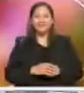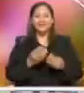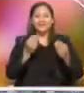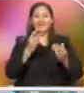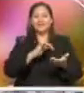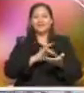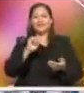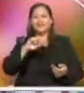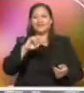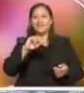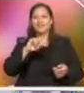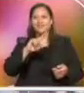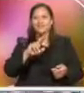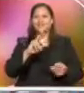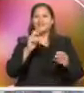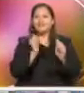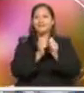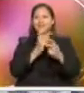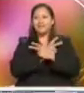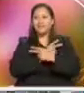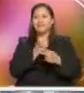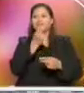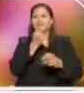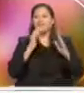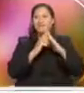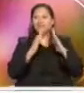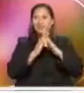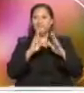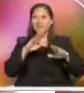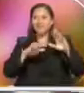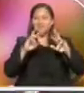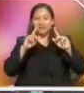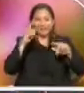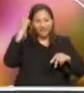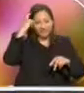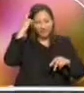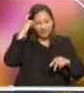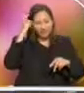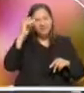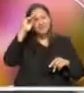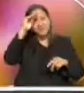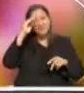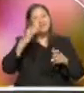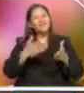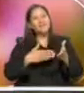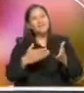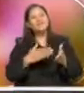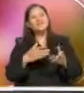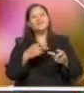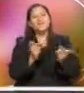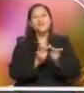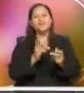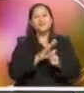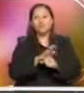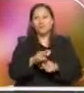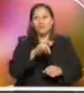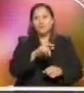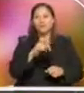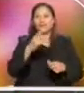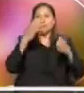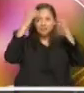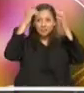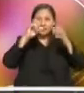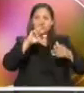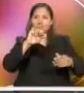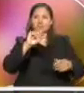Muchas gracias, Analu. Y es que con las vacaciones, con los niños en casa, a veces nos rompemos la cabeza intentando prepararles algún platillo. Y es por eso que el chef